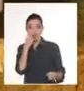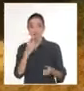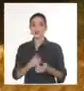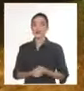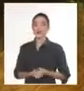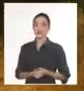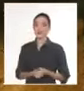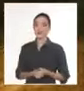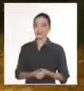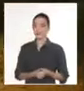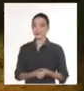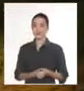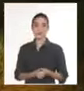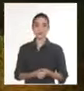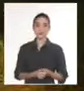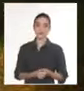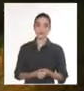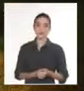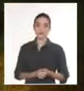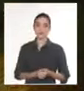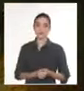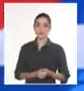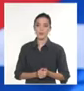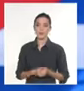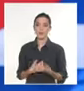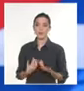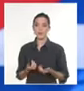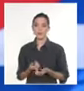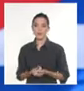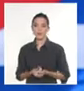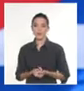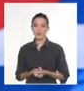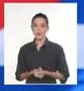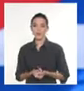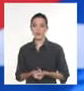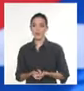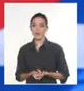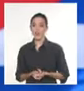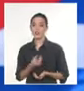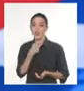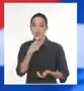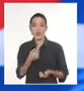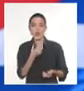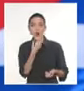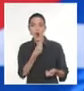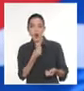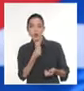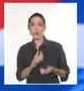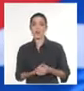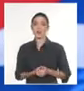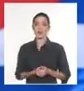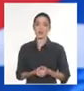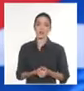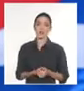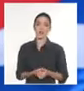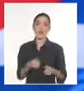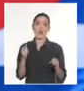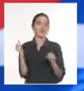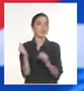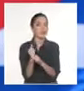un bloqueo más recrudecido hacia la isla. Yo le digo a los jóvenes de hoy que se lleven por mis